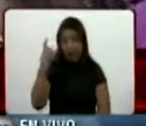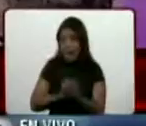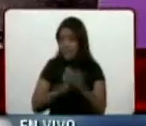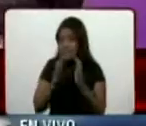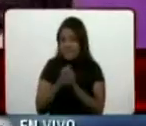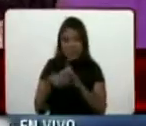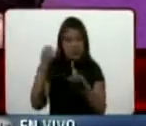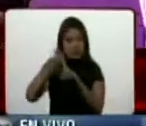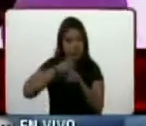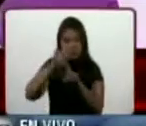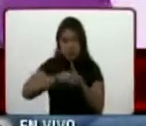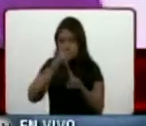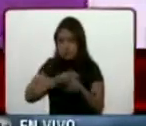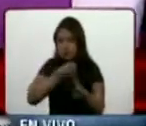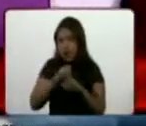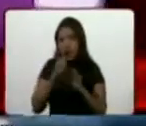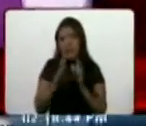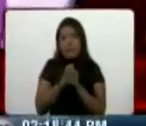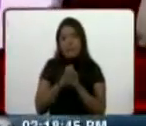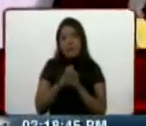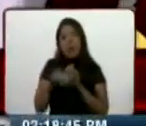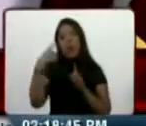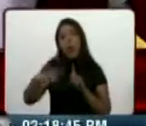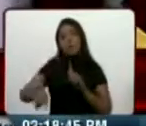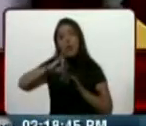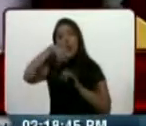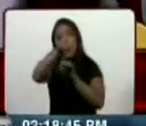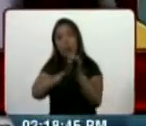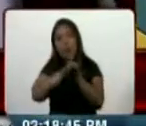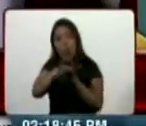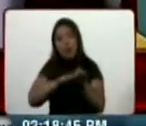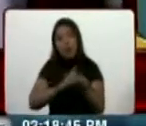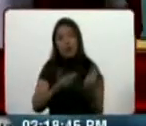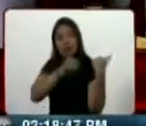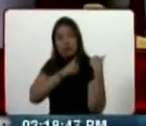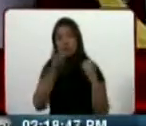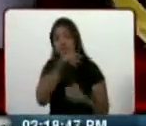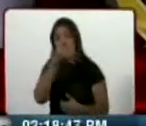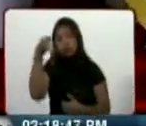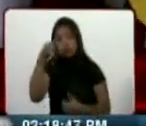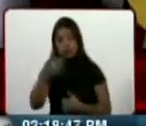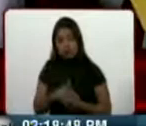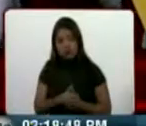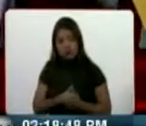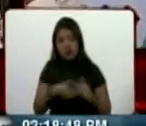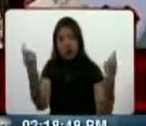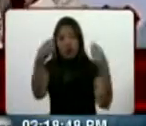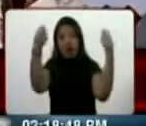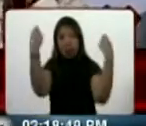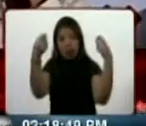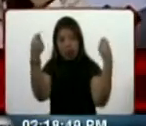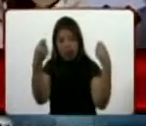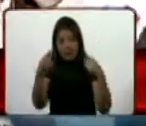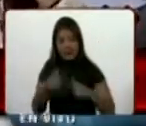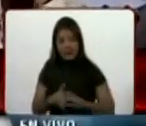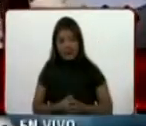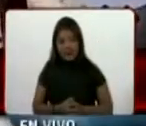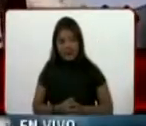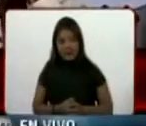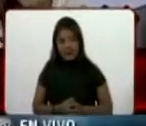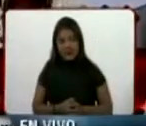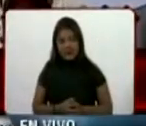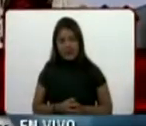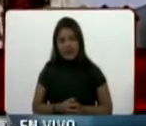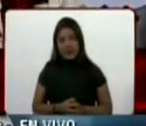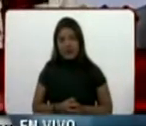batallas, compañero Jorge Rodríguez, jefe exitoso de los comandos de campaña, de todo